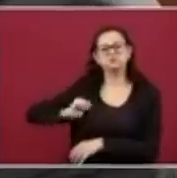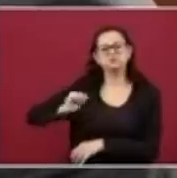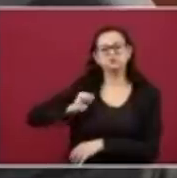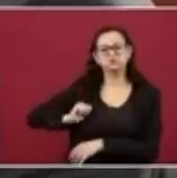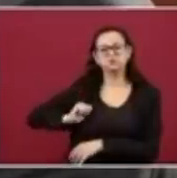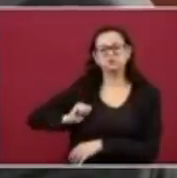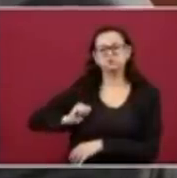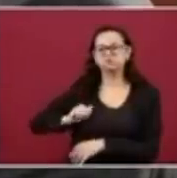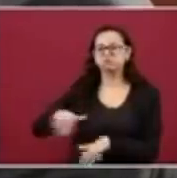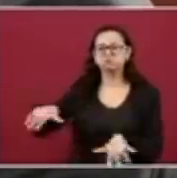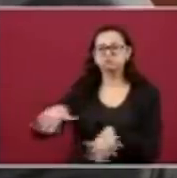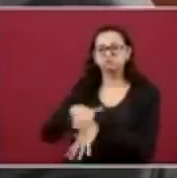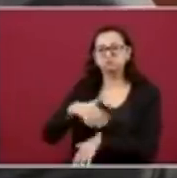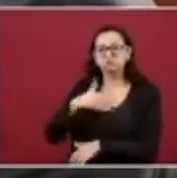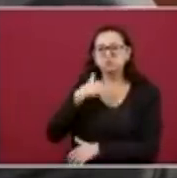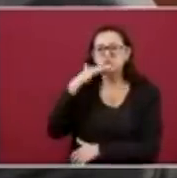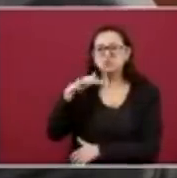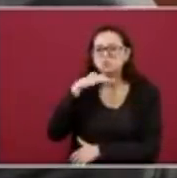convertidas en chatarra,